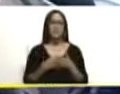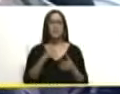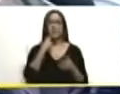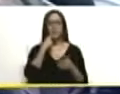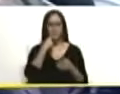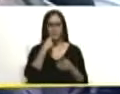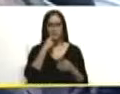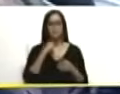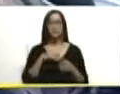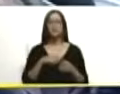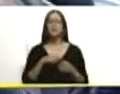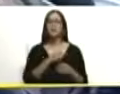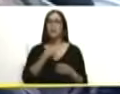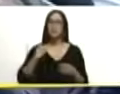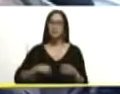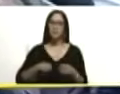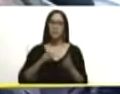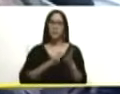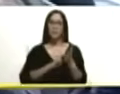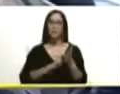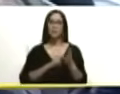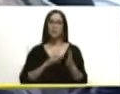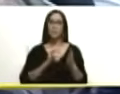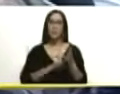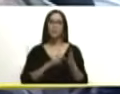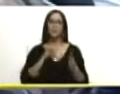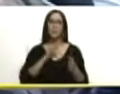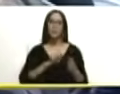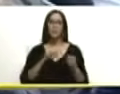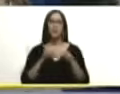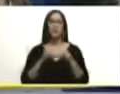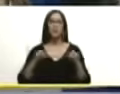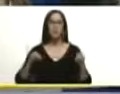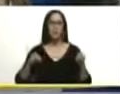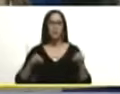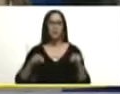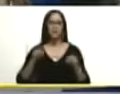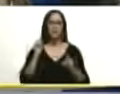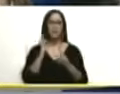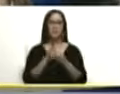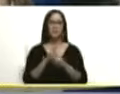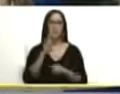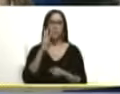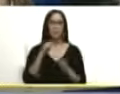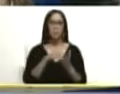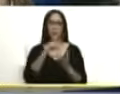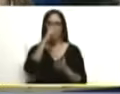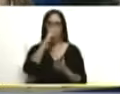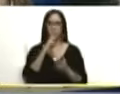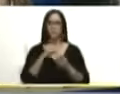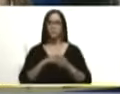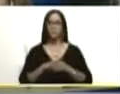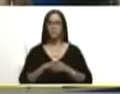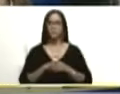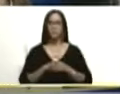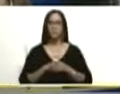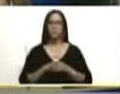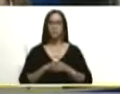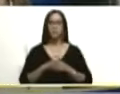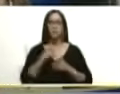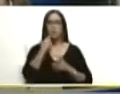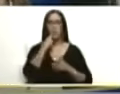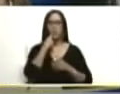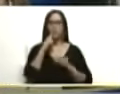palestina. Los palestinos estuvieron en su tierra desde hace 4.000 años. Los rusos